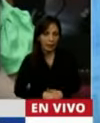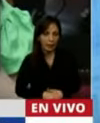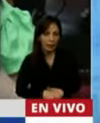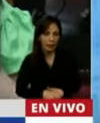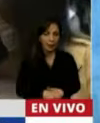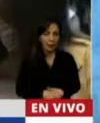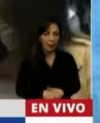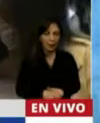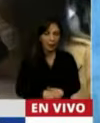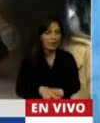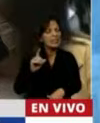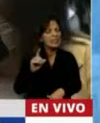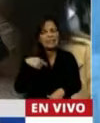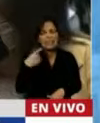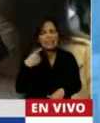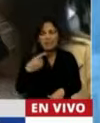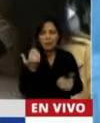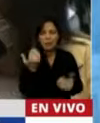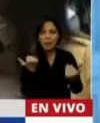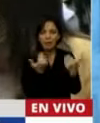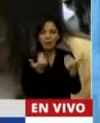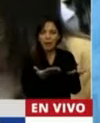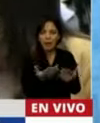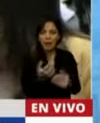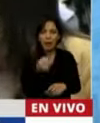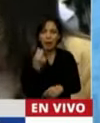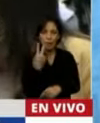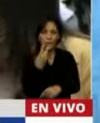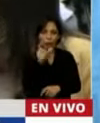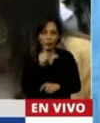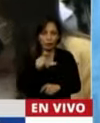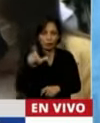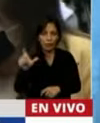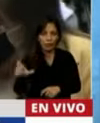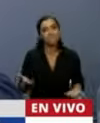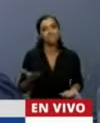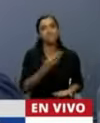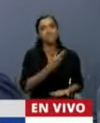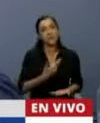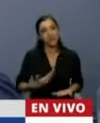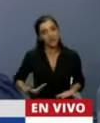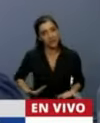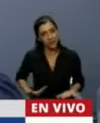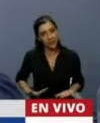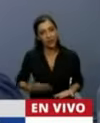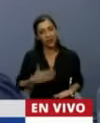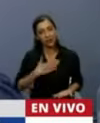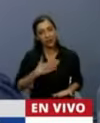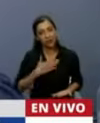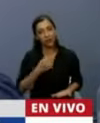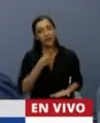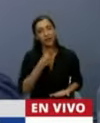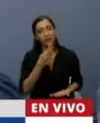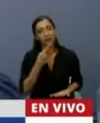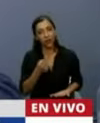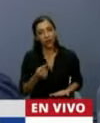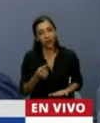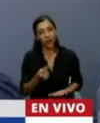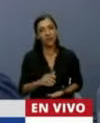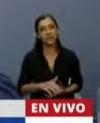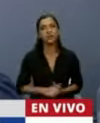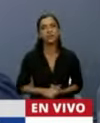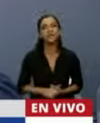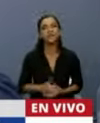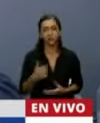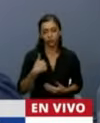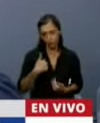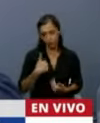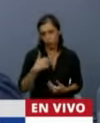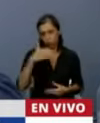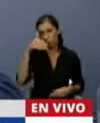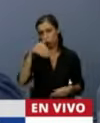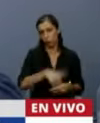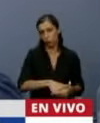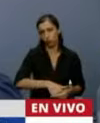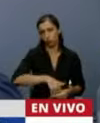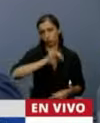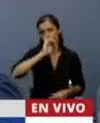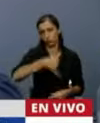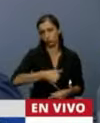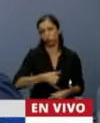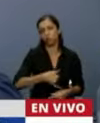estaré a favor de las dos vidas, pero de las dos. Primero expresar de que voy a votar a favor